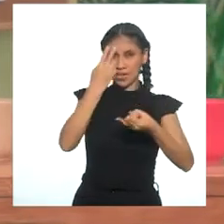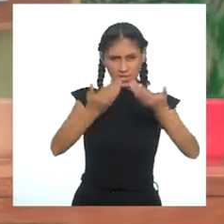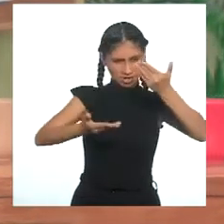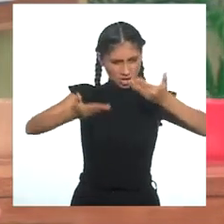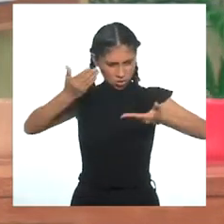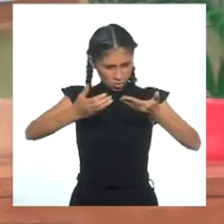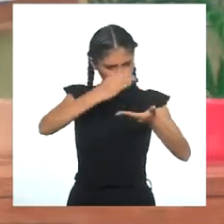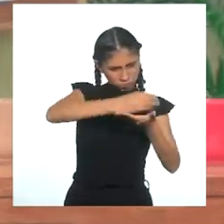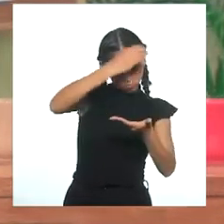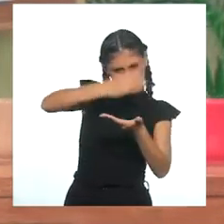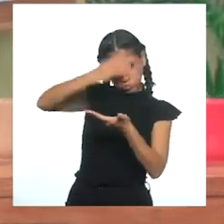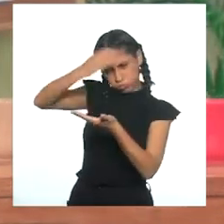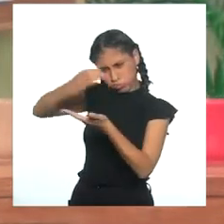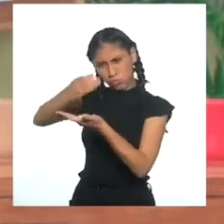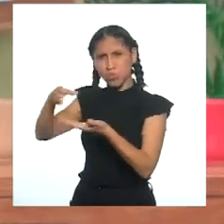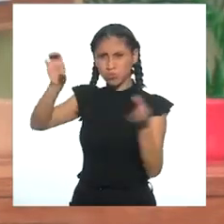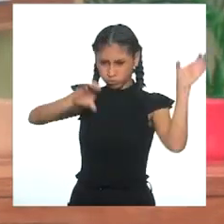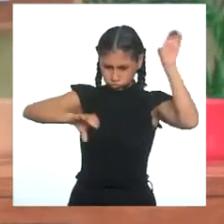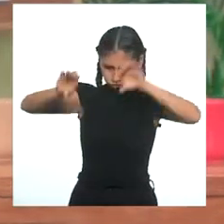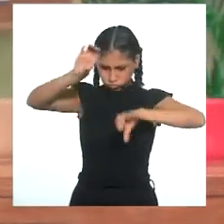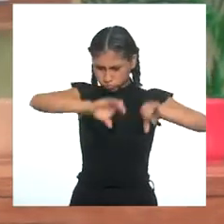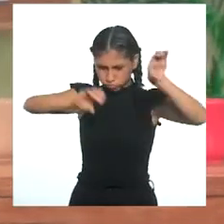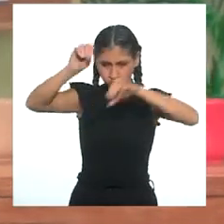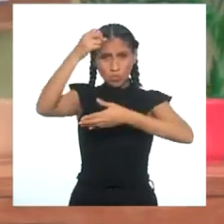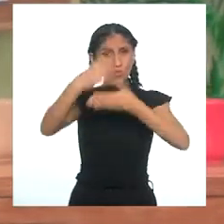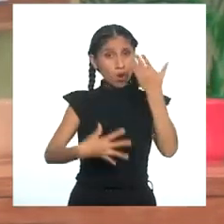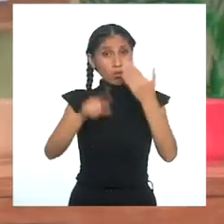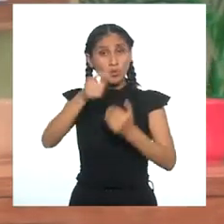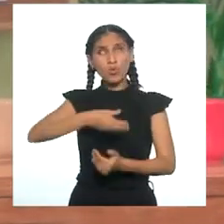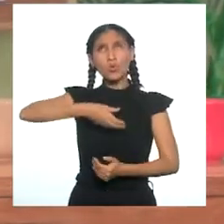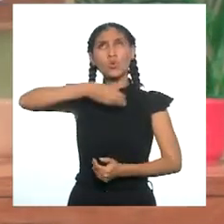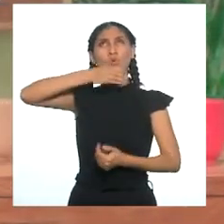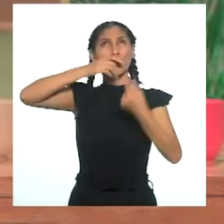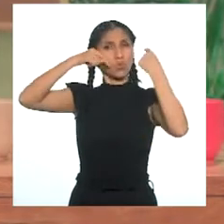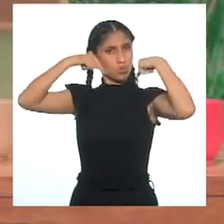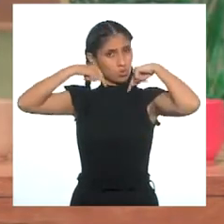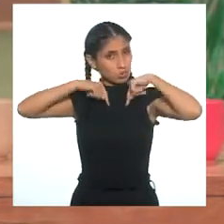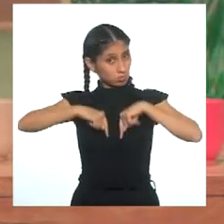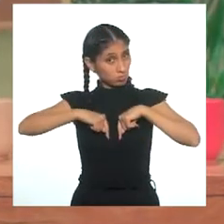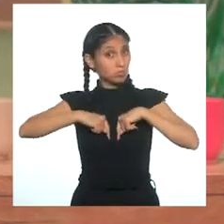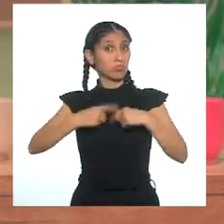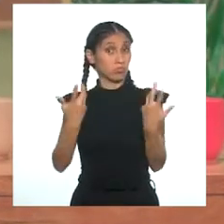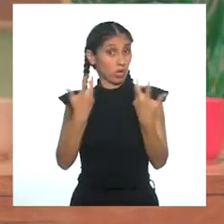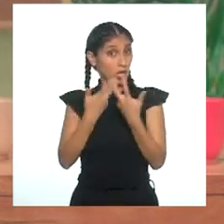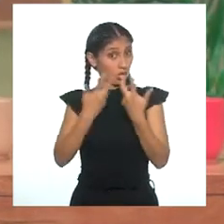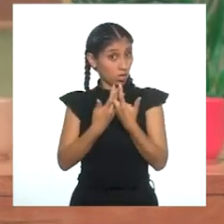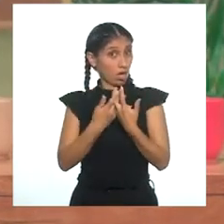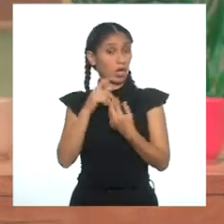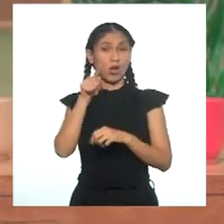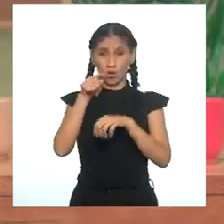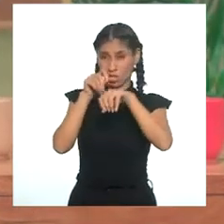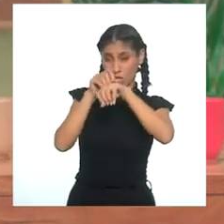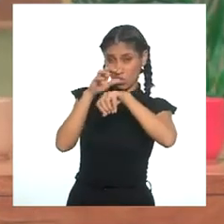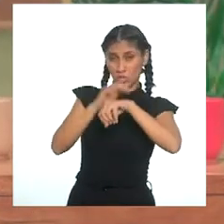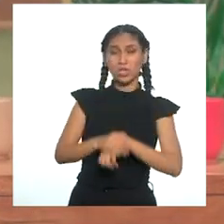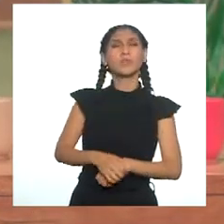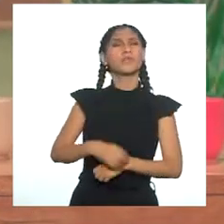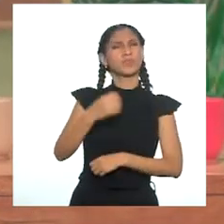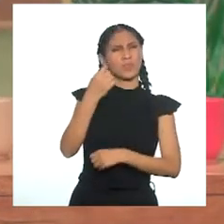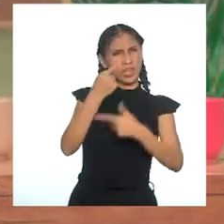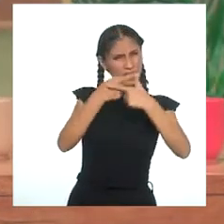de tomatodos que se tienen que llenar y consumir durante el día para estar dentro del rango recomendado, que es entre 2